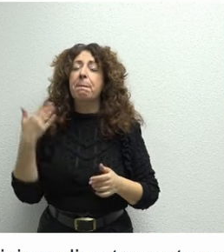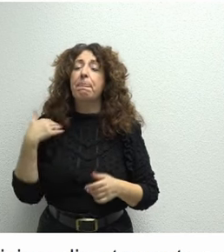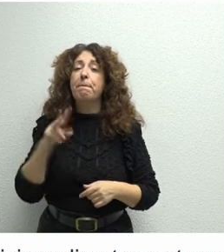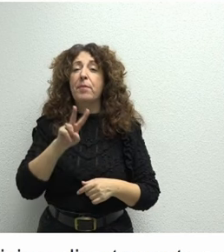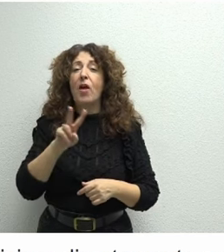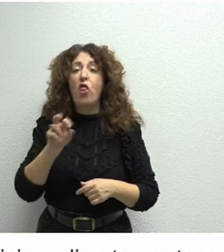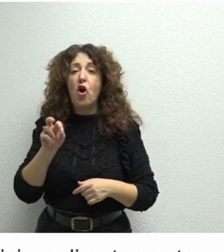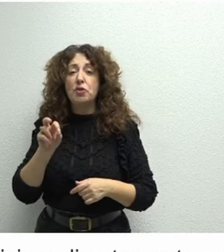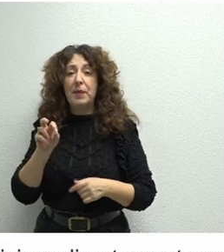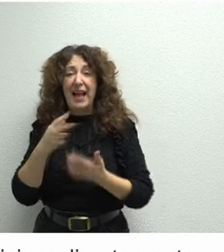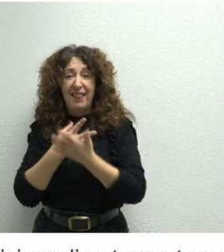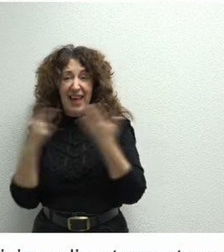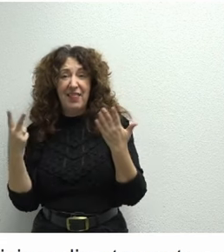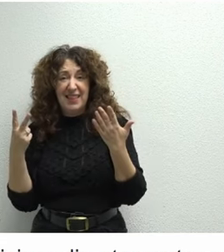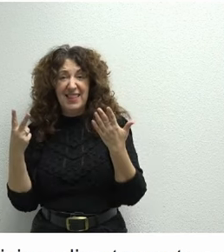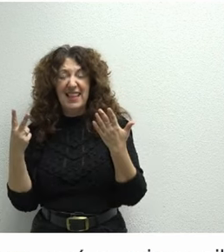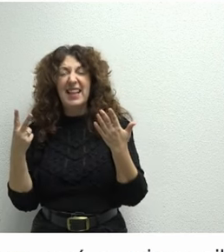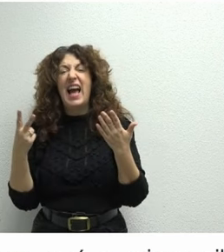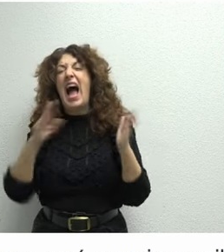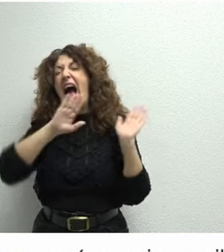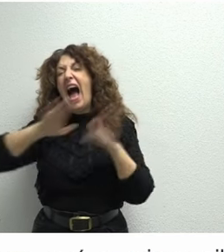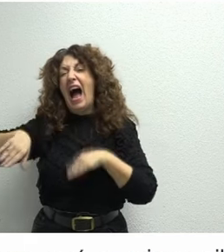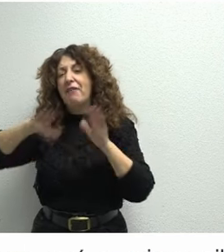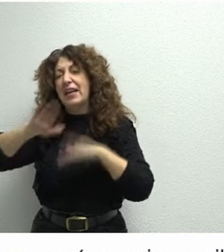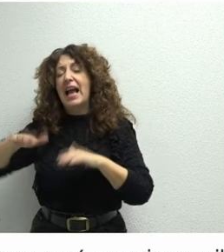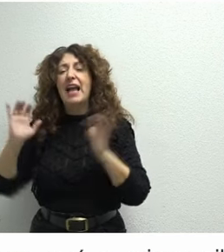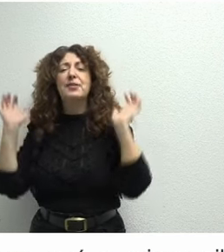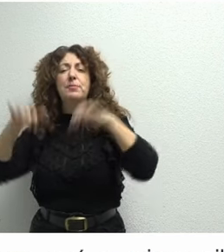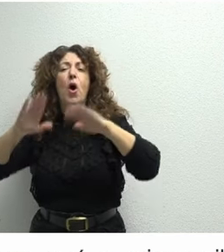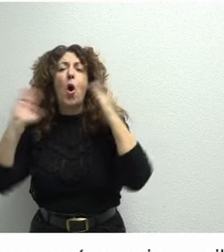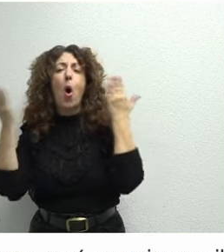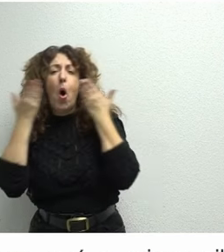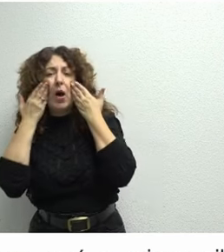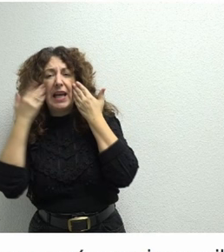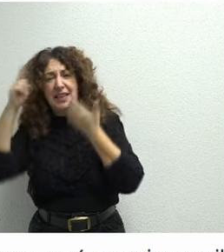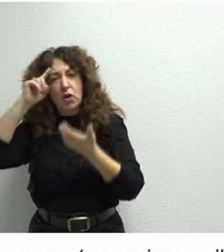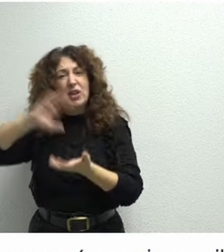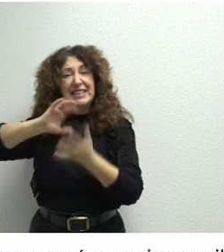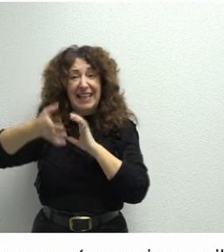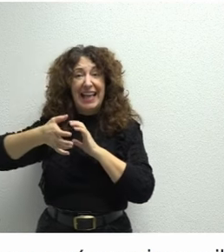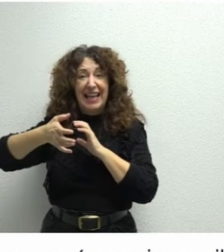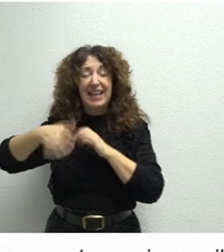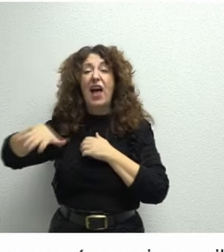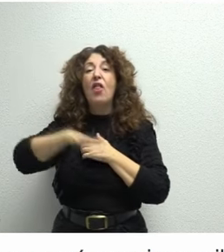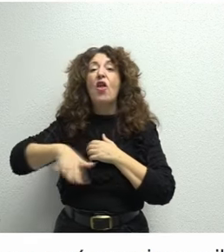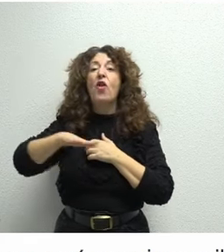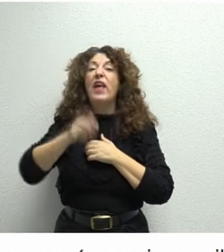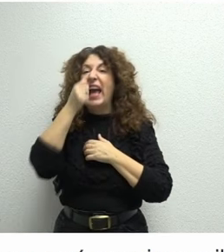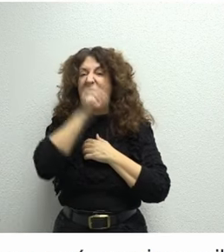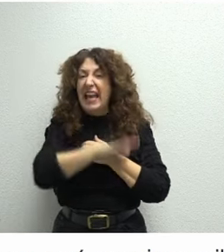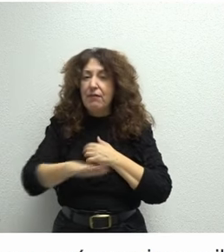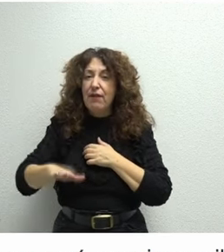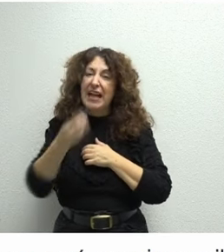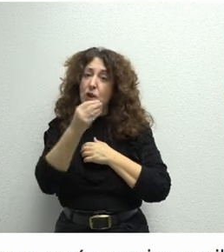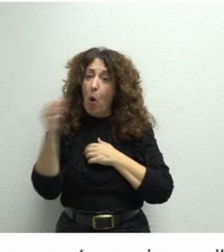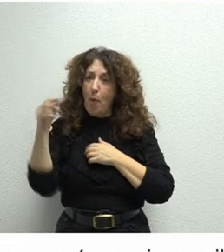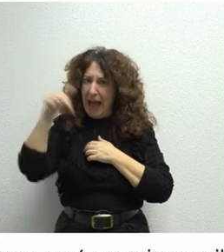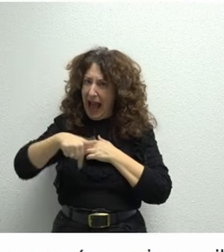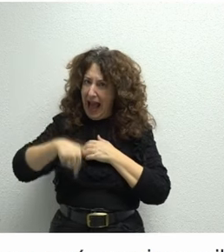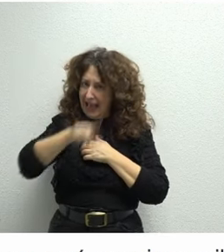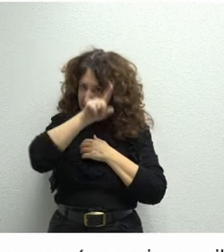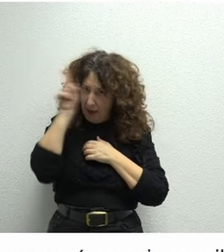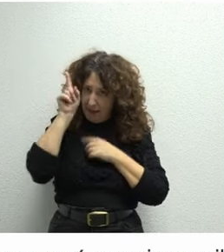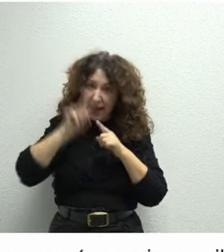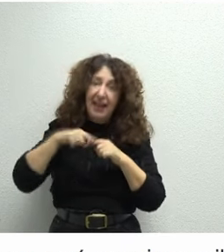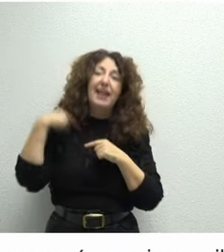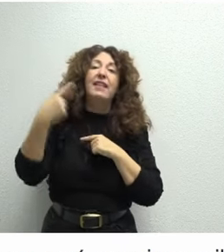2017 a finales en un congreso de psiquiatría que que se hizo aquí en infanto juvenil que se hizo aquí en Madrid y posteriormente a principios